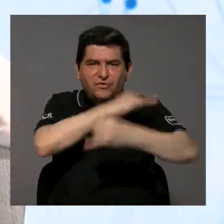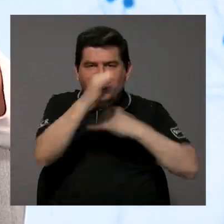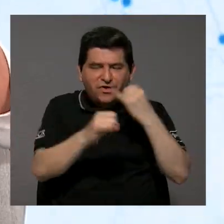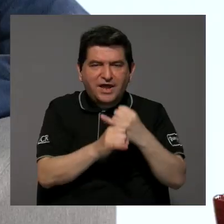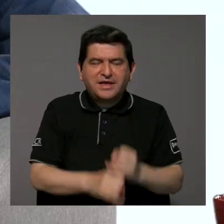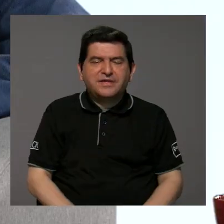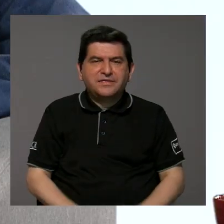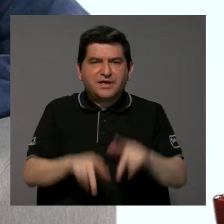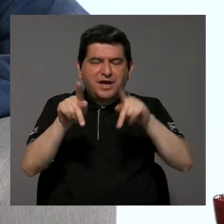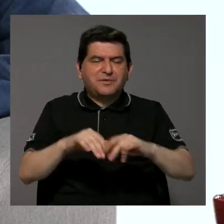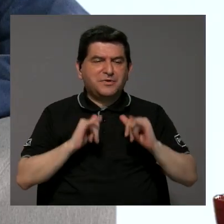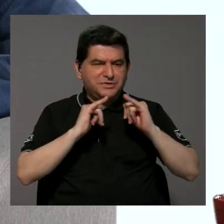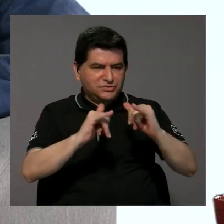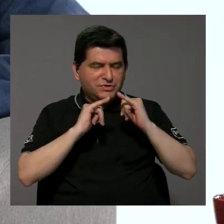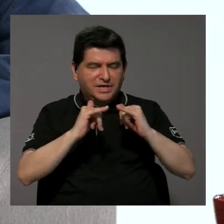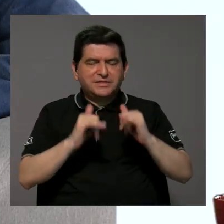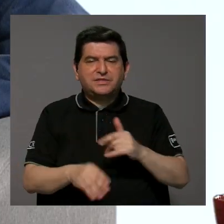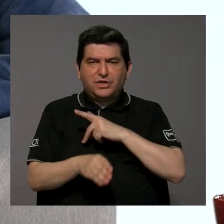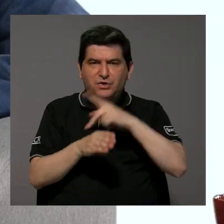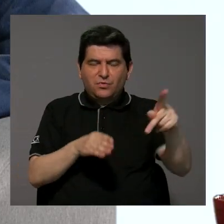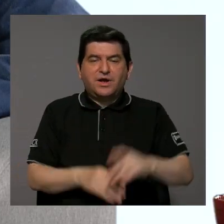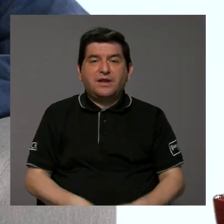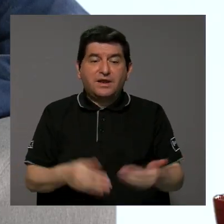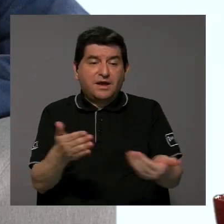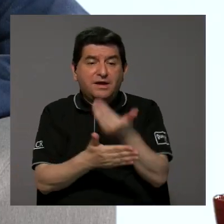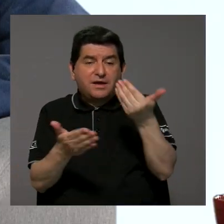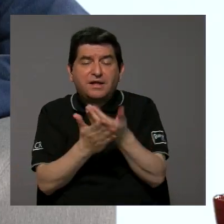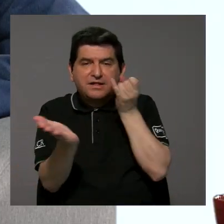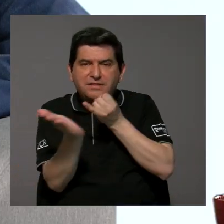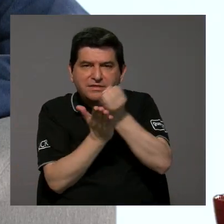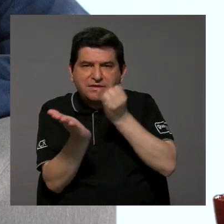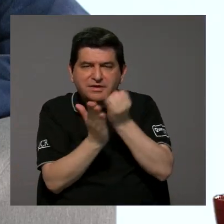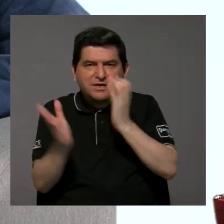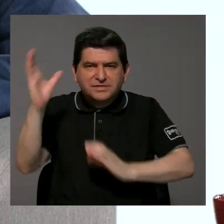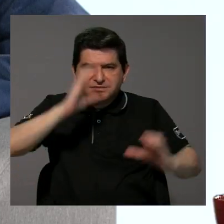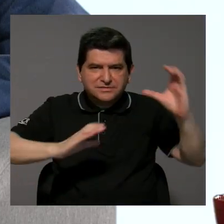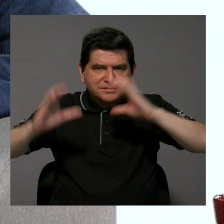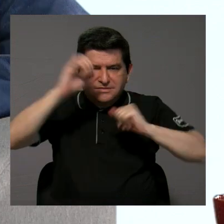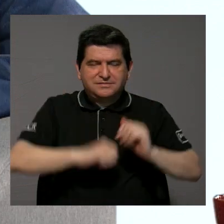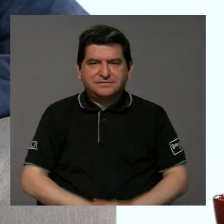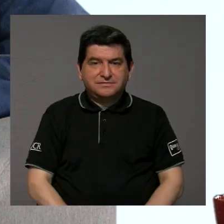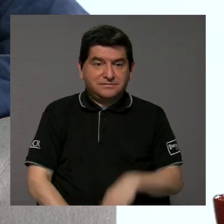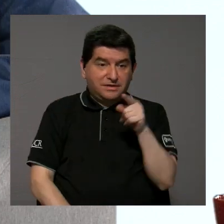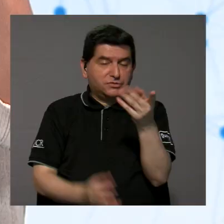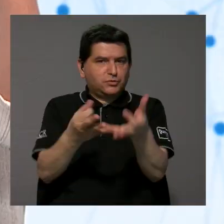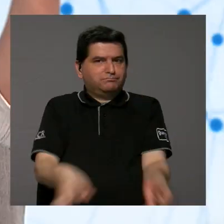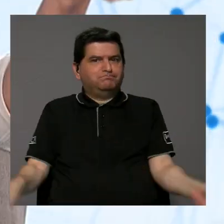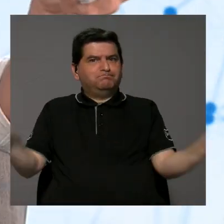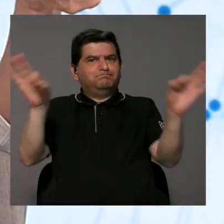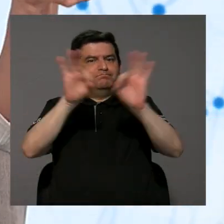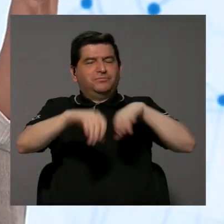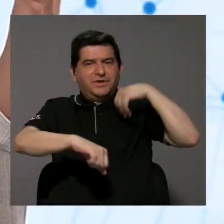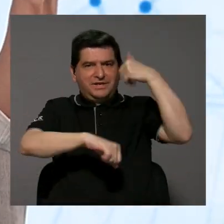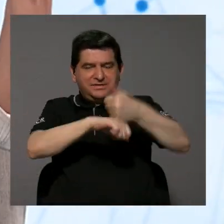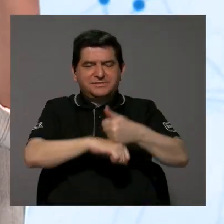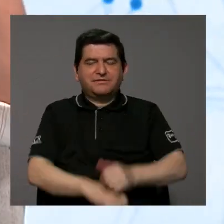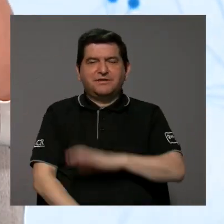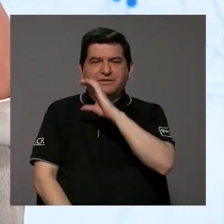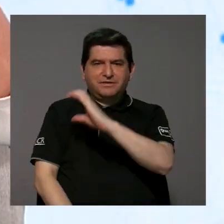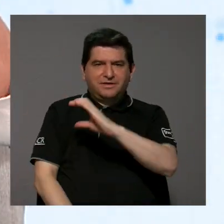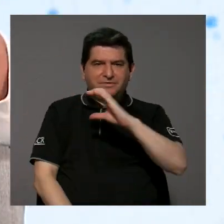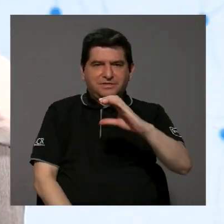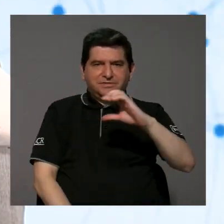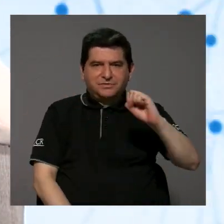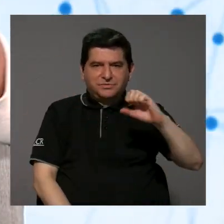a pares, a la actualización de la investigación científica. Eso fue fundamental cuando se creó la Caja del Seguro